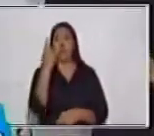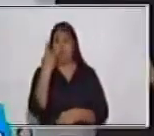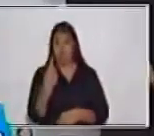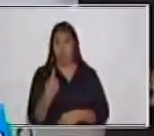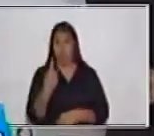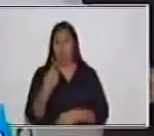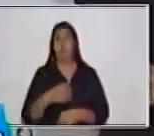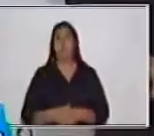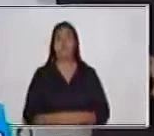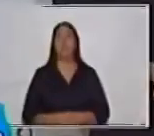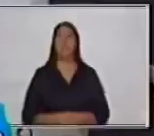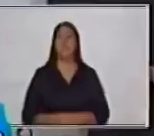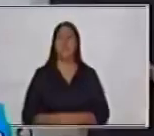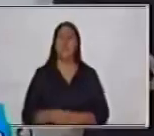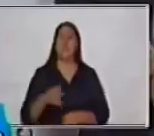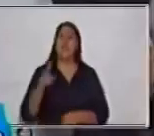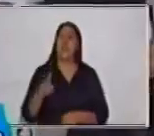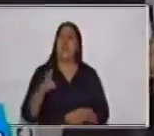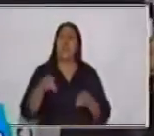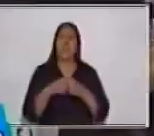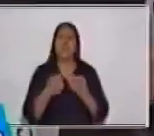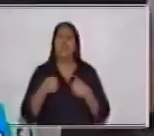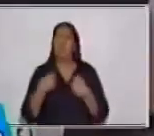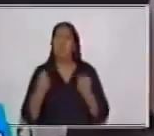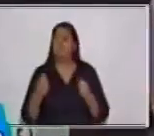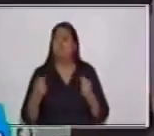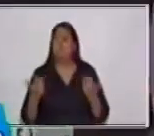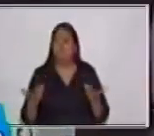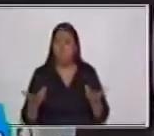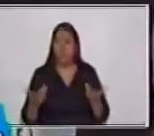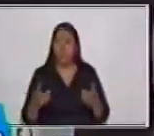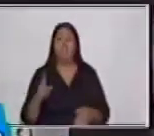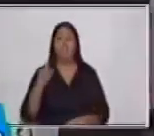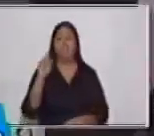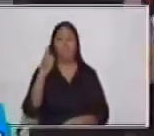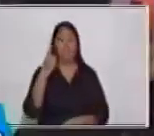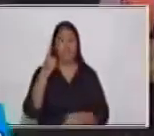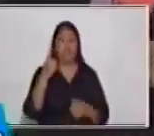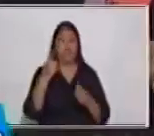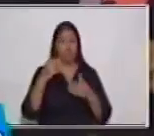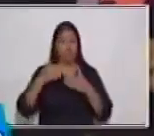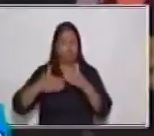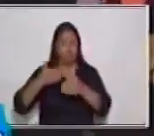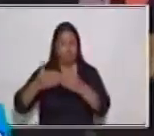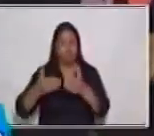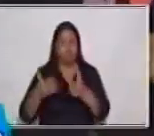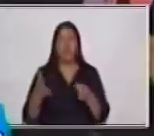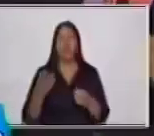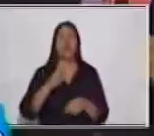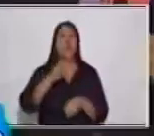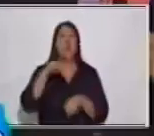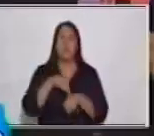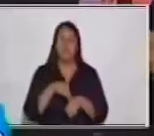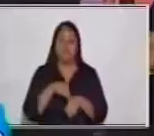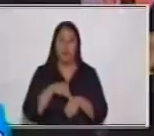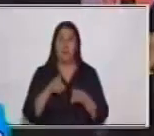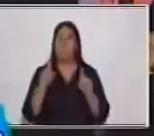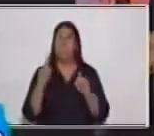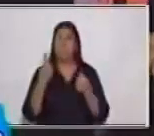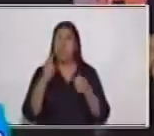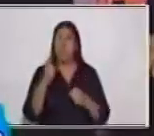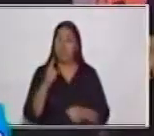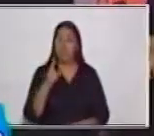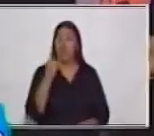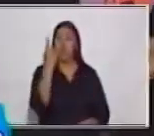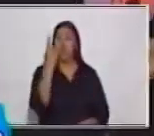tal. ¿Qué tenemos que hacer? Primeramente, el proceso común. Los valores enteros o las literales las